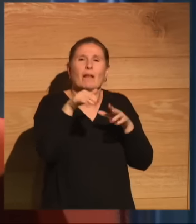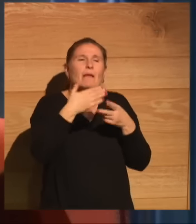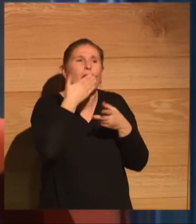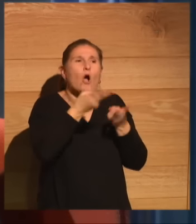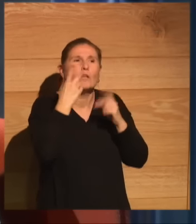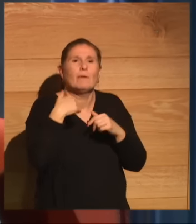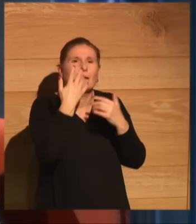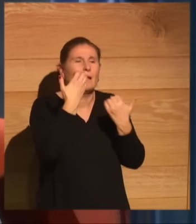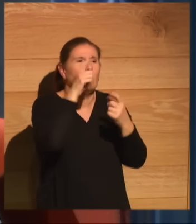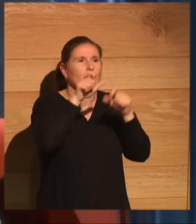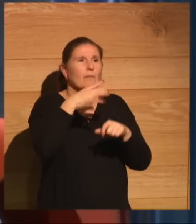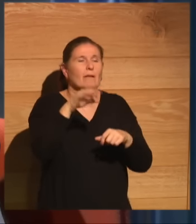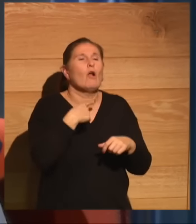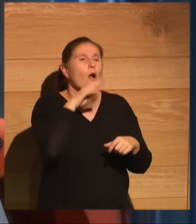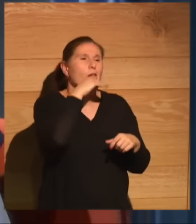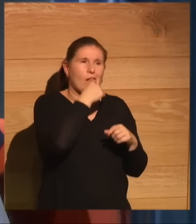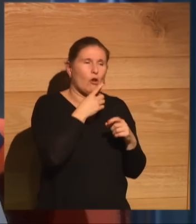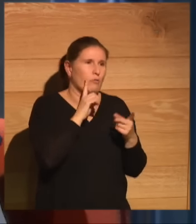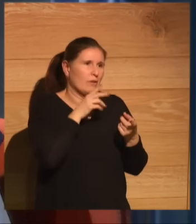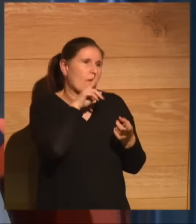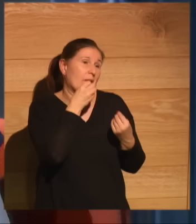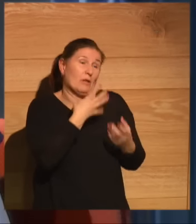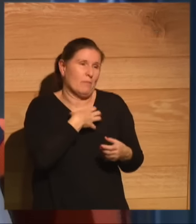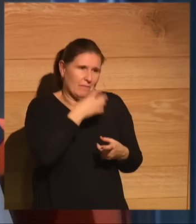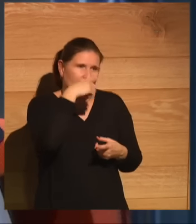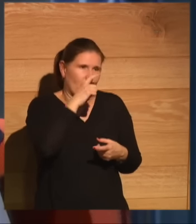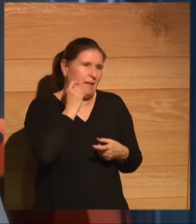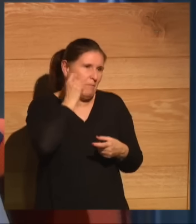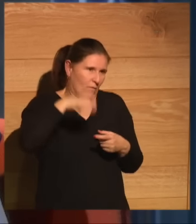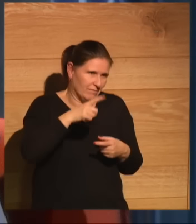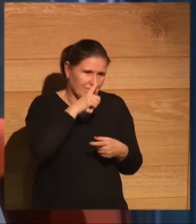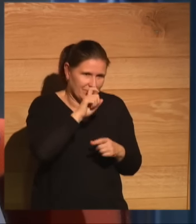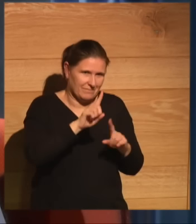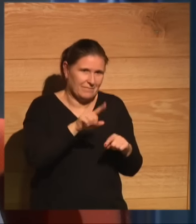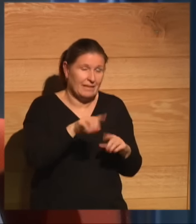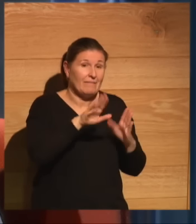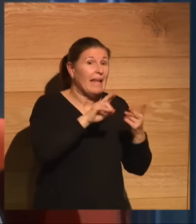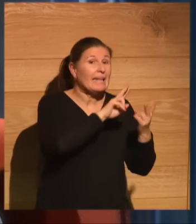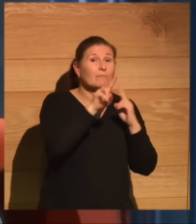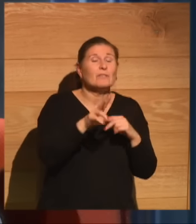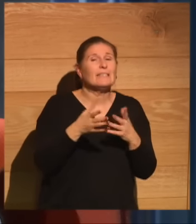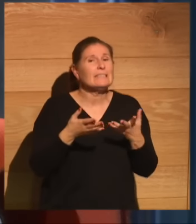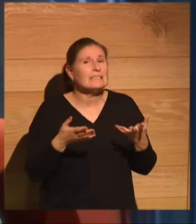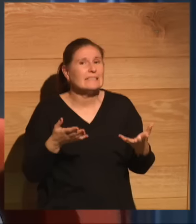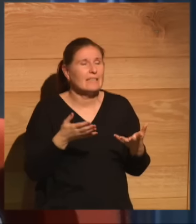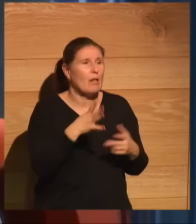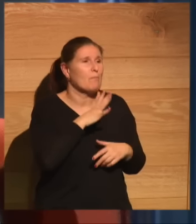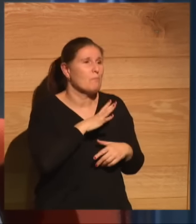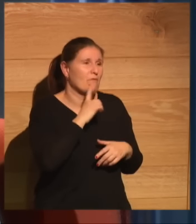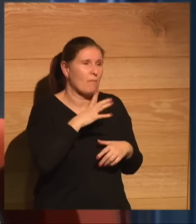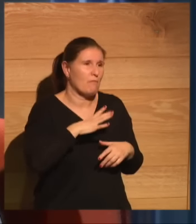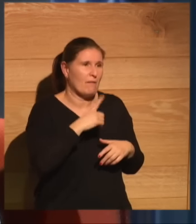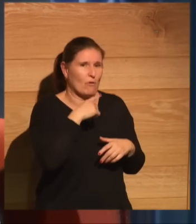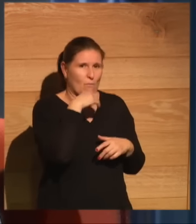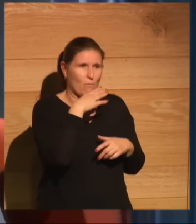suplico. Claro, porque estaba en esa época, claro. Y le dijeron, es que no... Por favor, por favor. Es que no, es